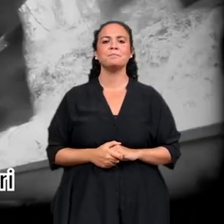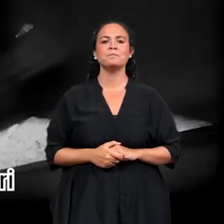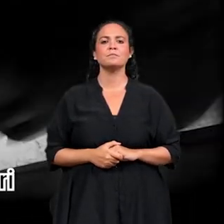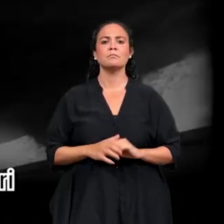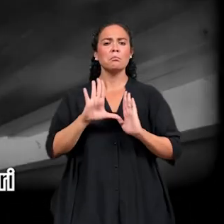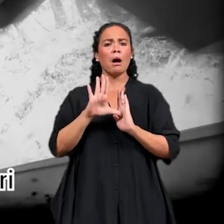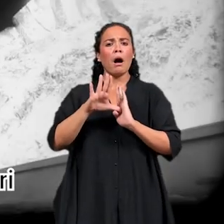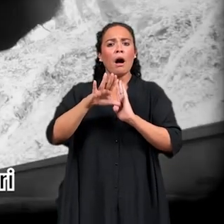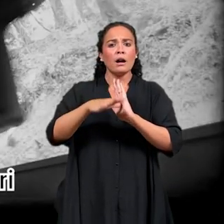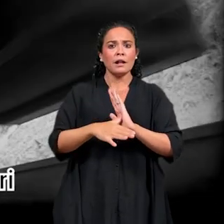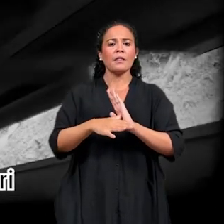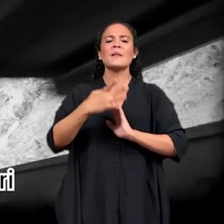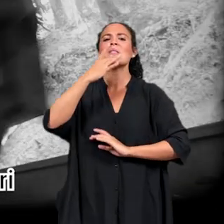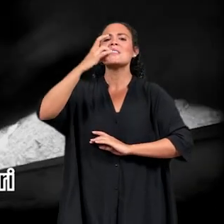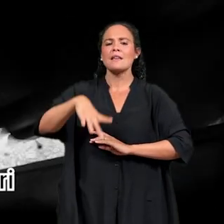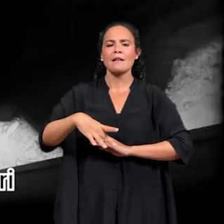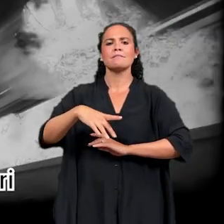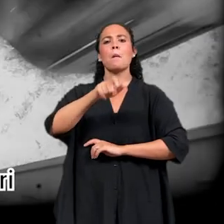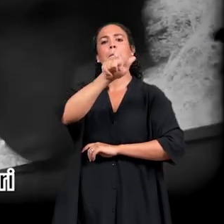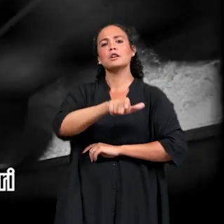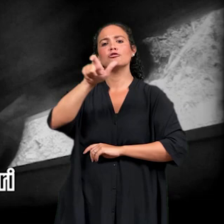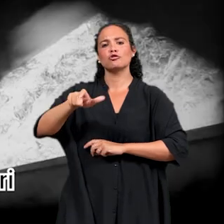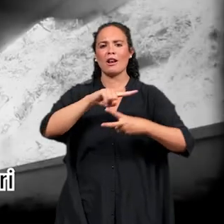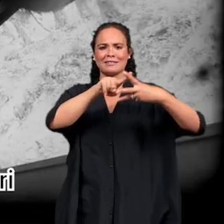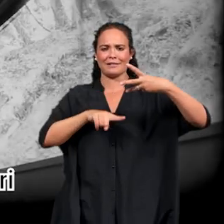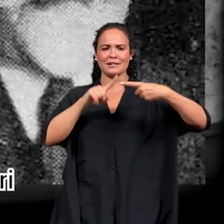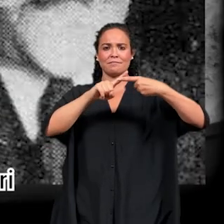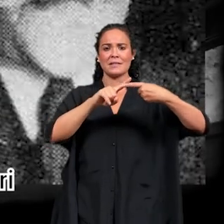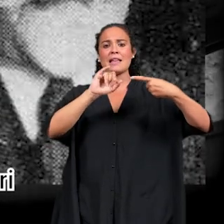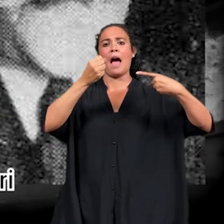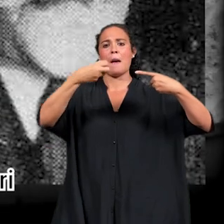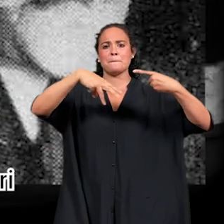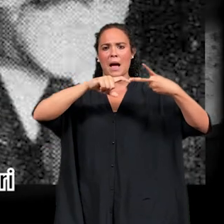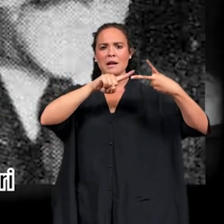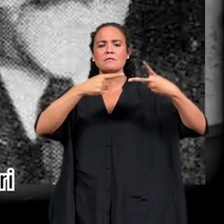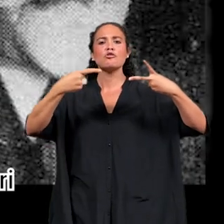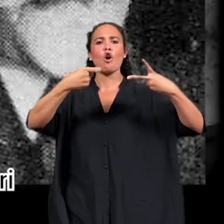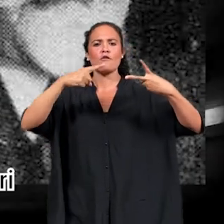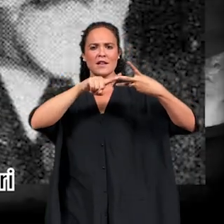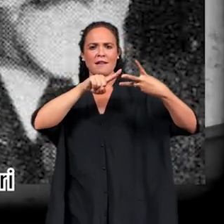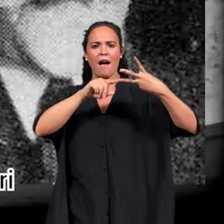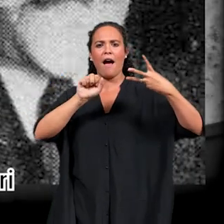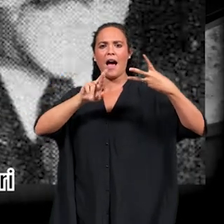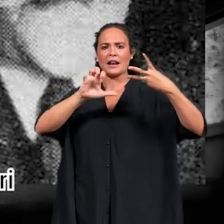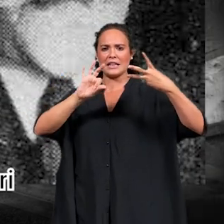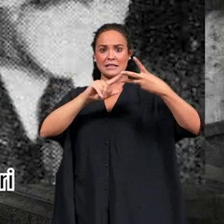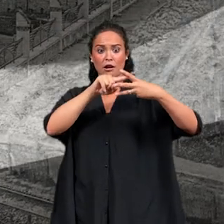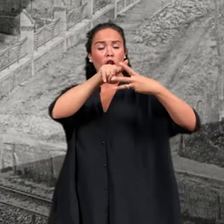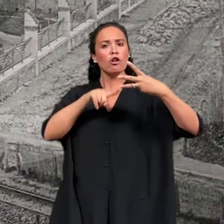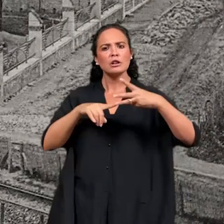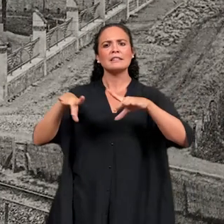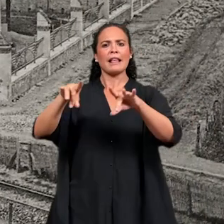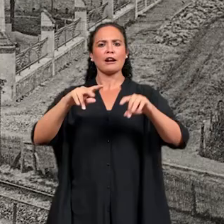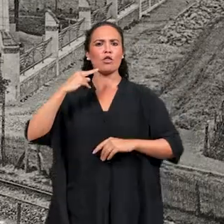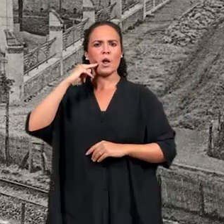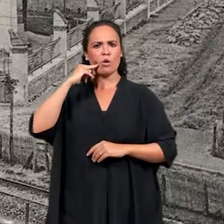Tras esta acción, estuvieron José Isaac Amán, Enrique Aresti y Valentín Gorbeña, creadores de la Sociedad de Terrenos de